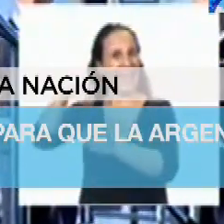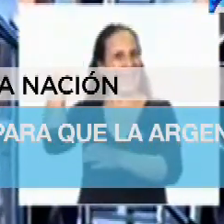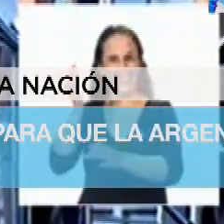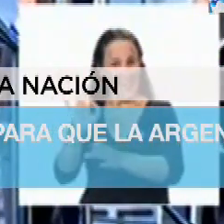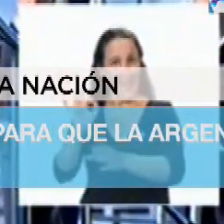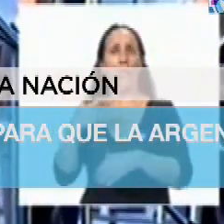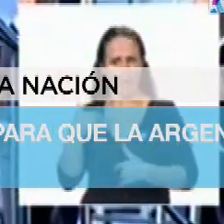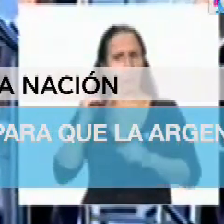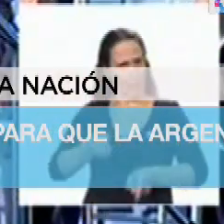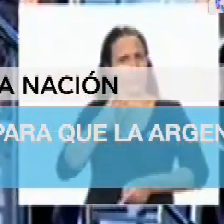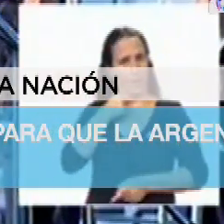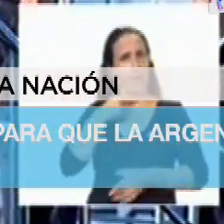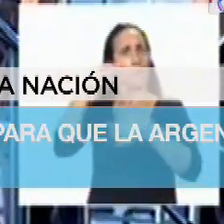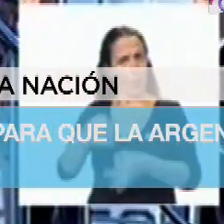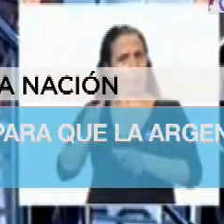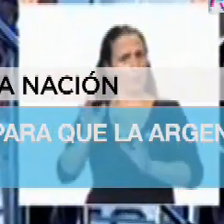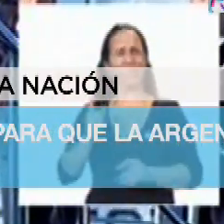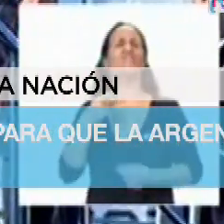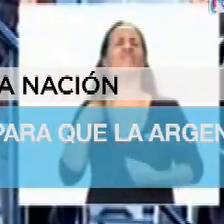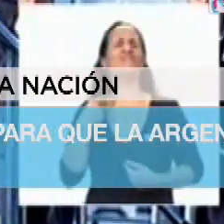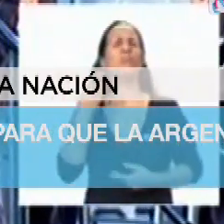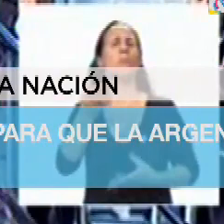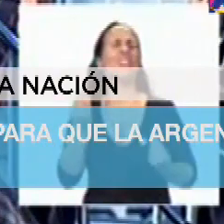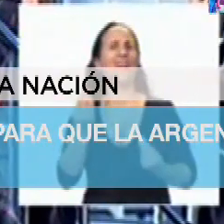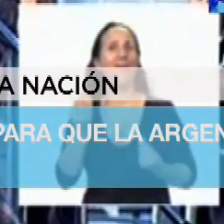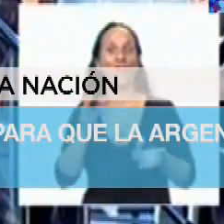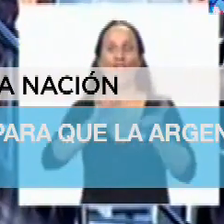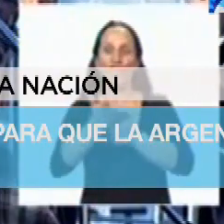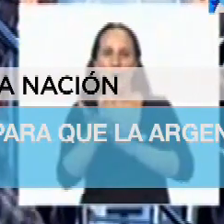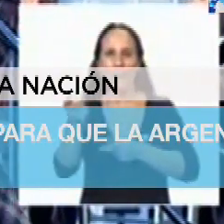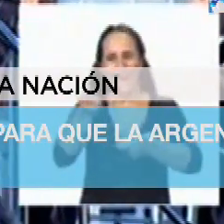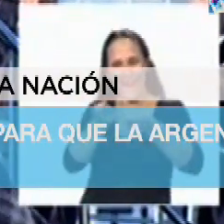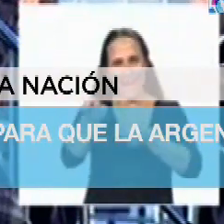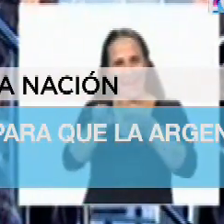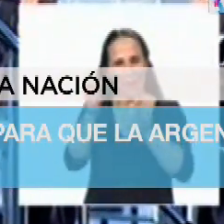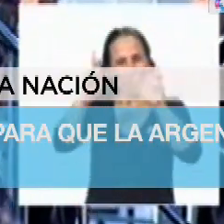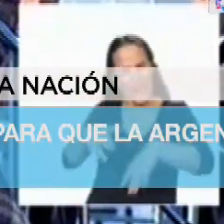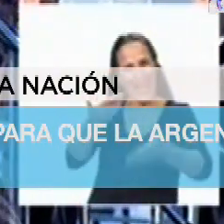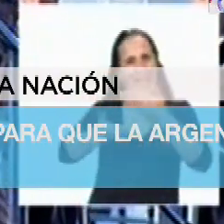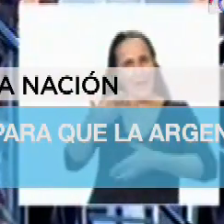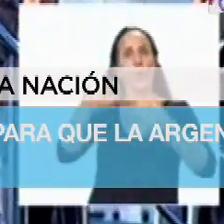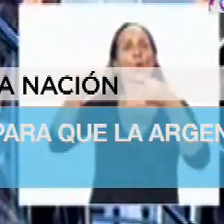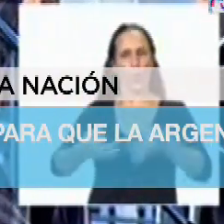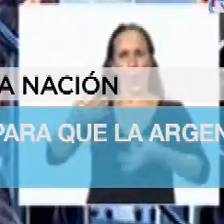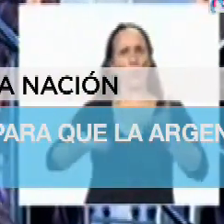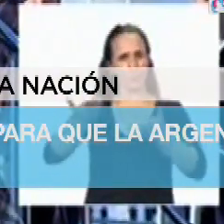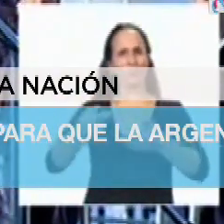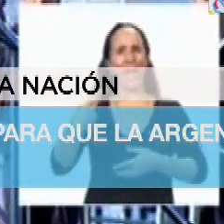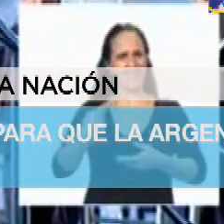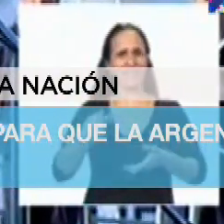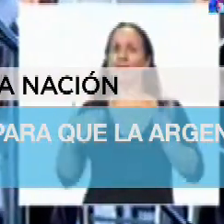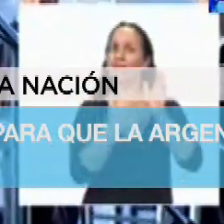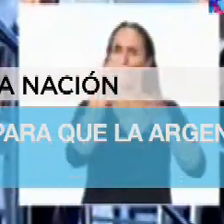Solo pedimos que nos generen condiciones de negociación justas y de acuerdo a la